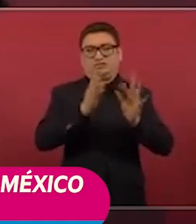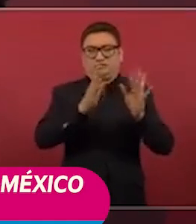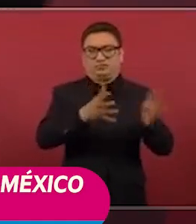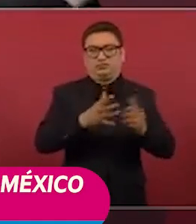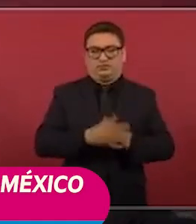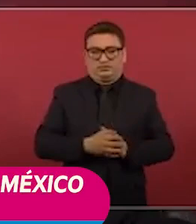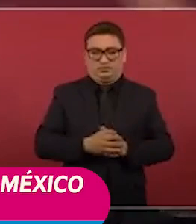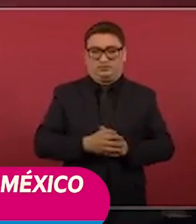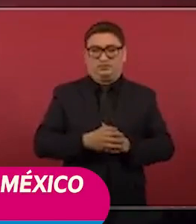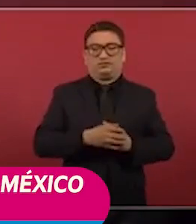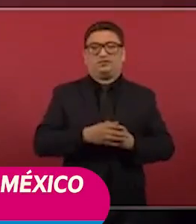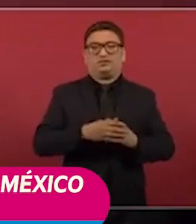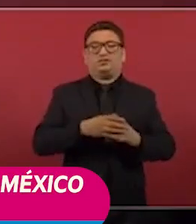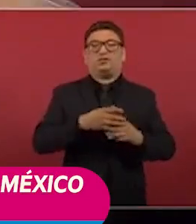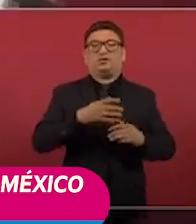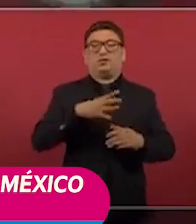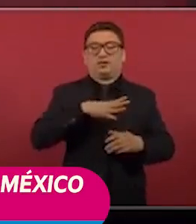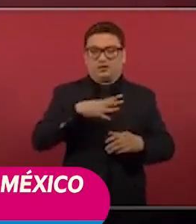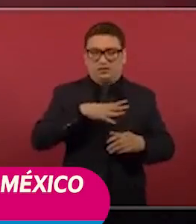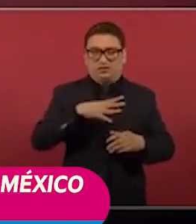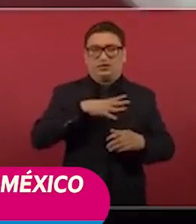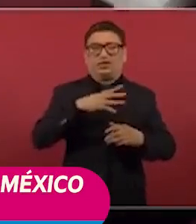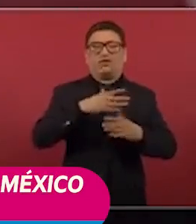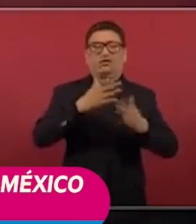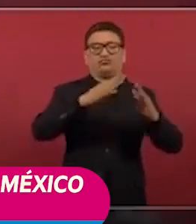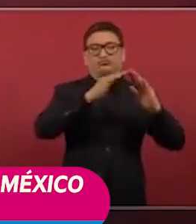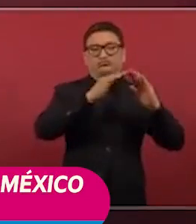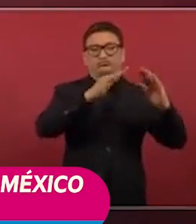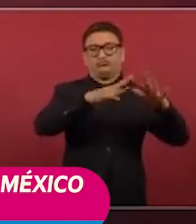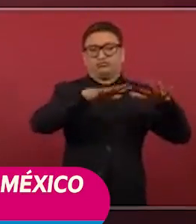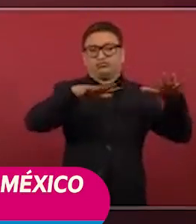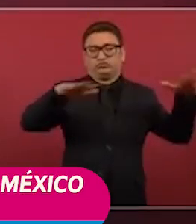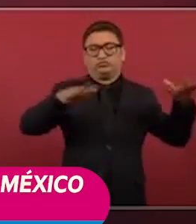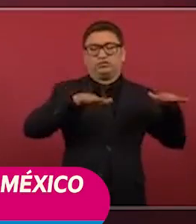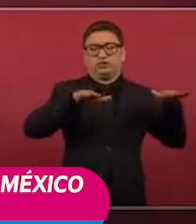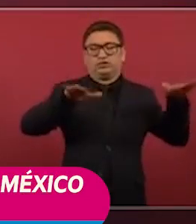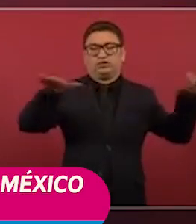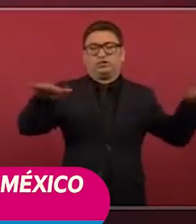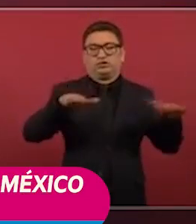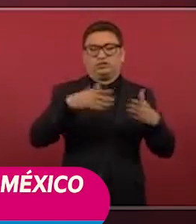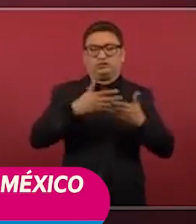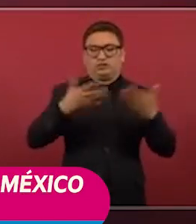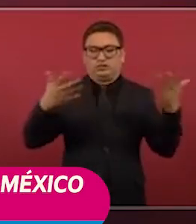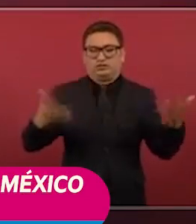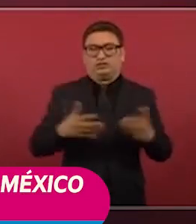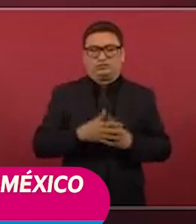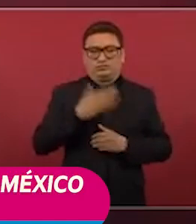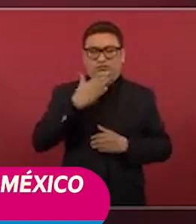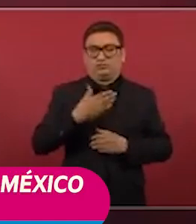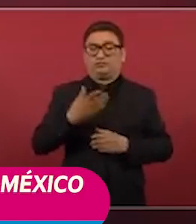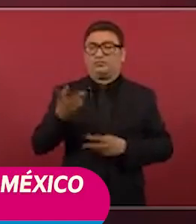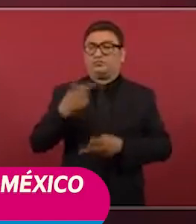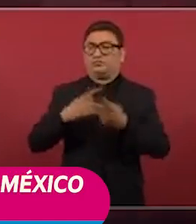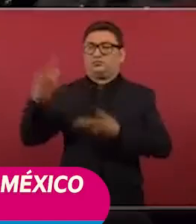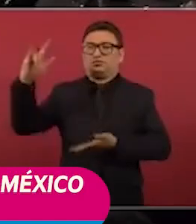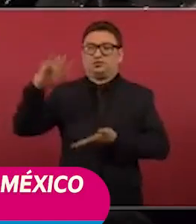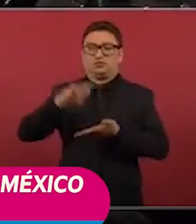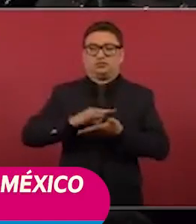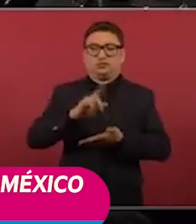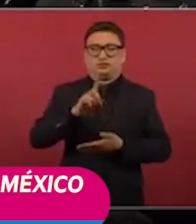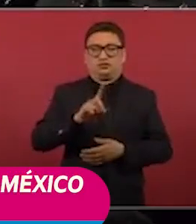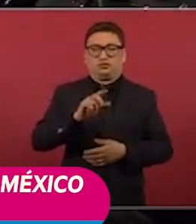y bodegas, o sea, es un gran aeropuerto. Entonces llegó un avión de DHL